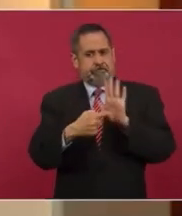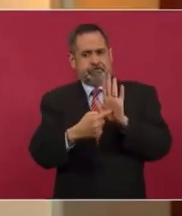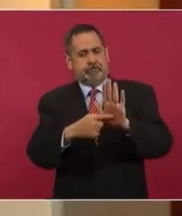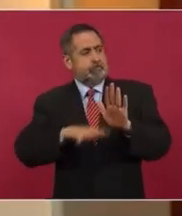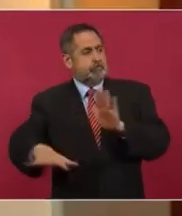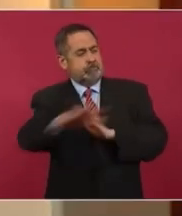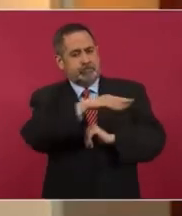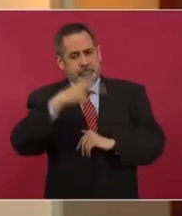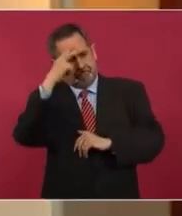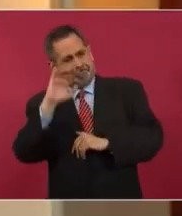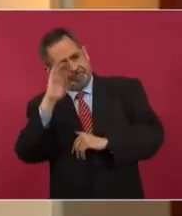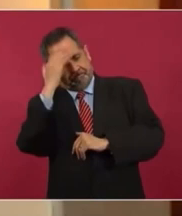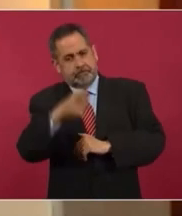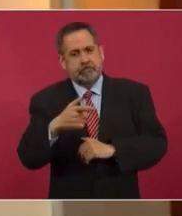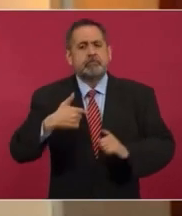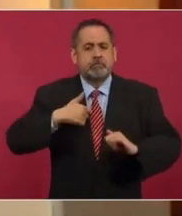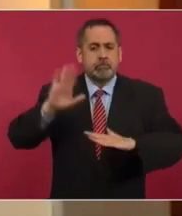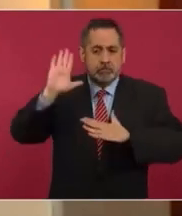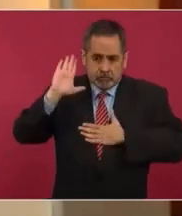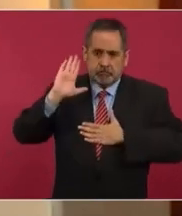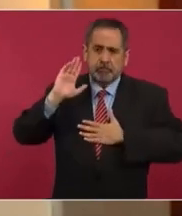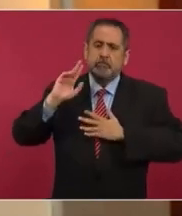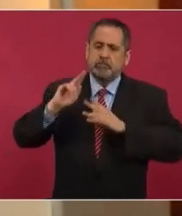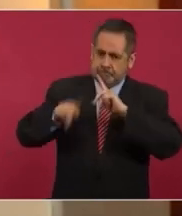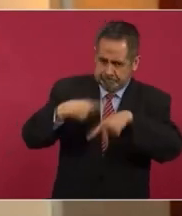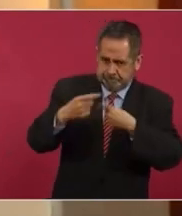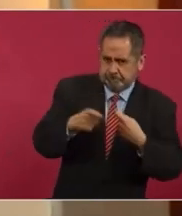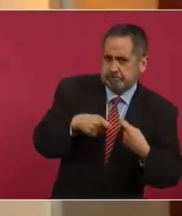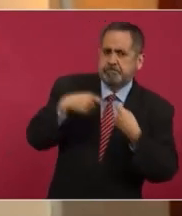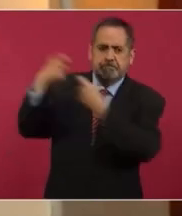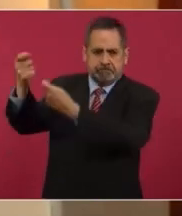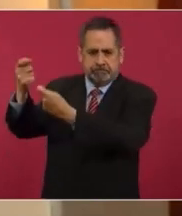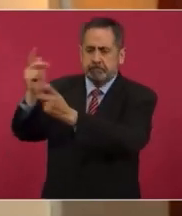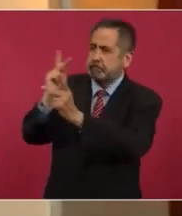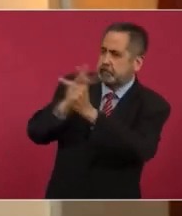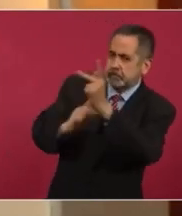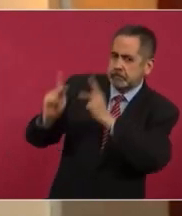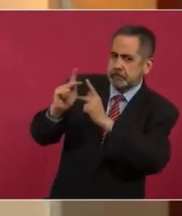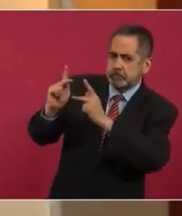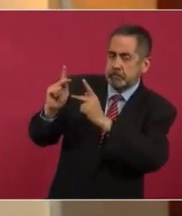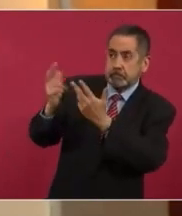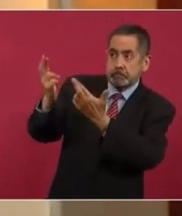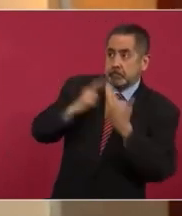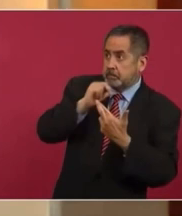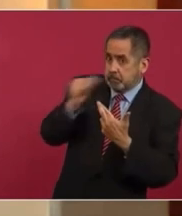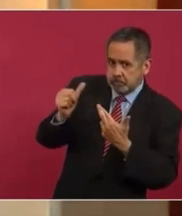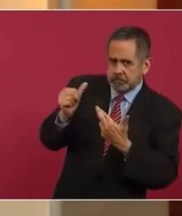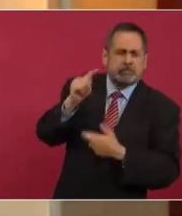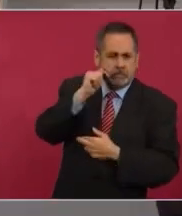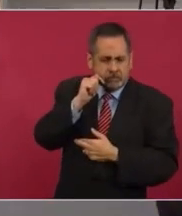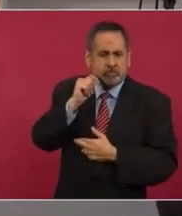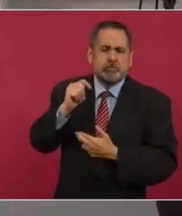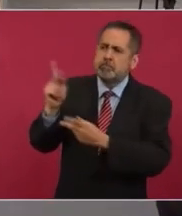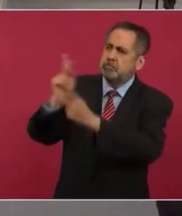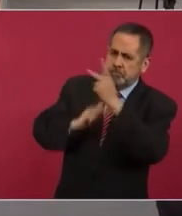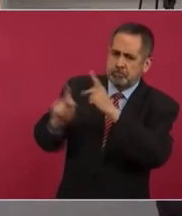Hago el compromiso como gobernante de devolverlo, si ustedes no desean donarlo a la República Mexicana, ay,